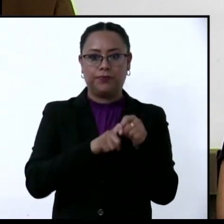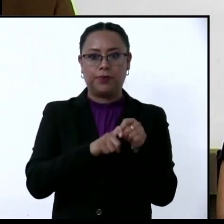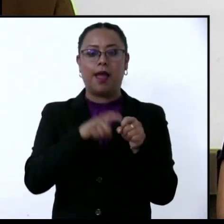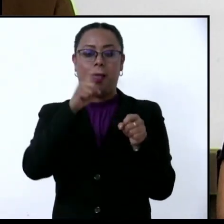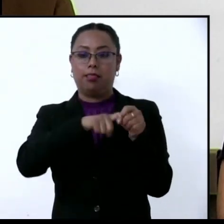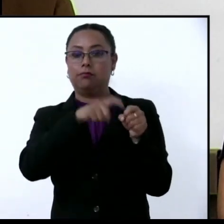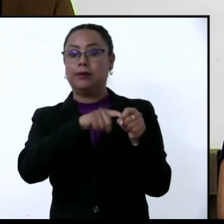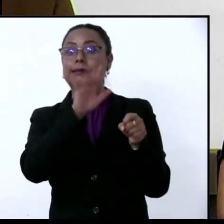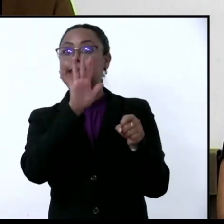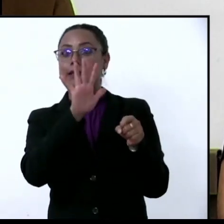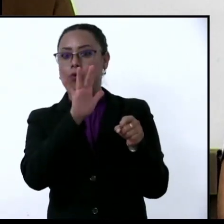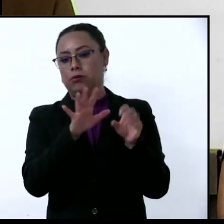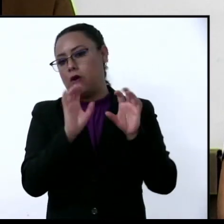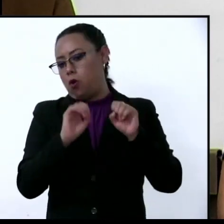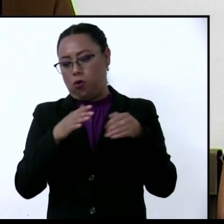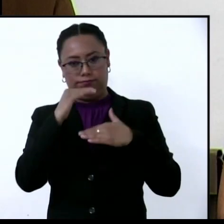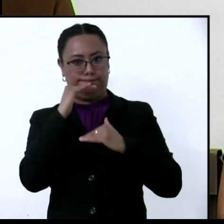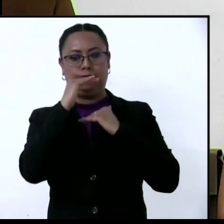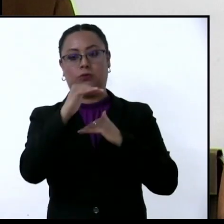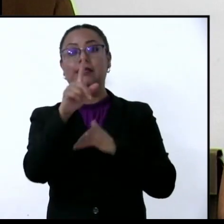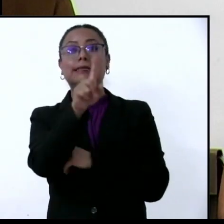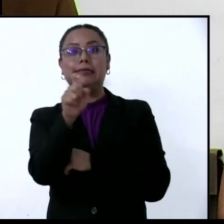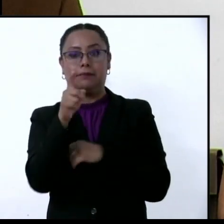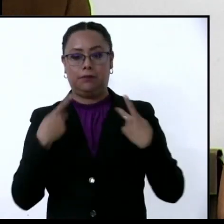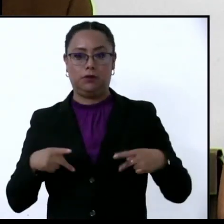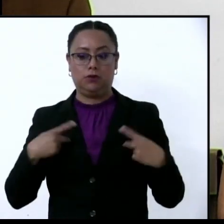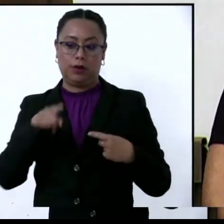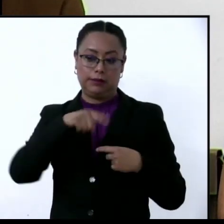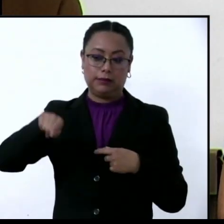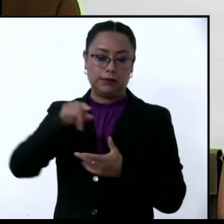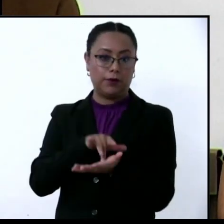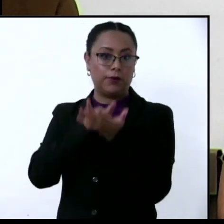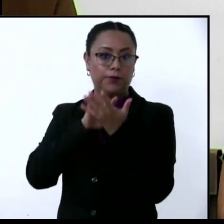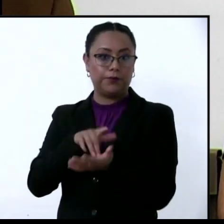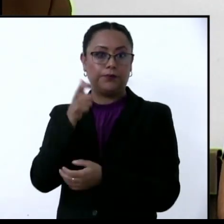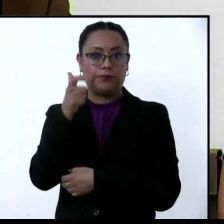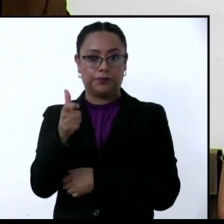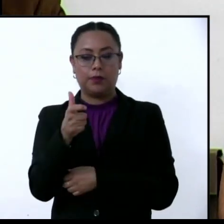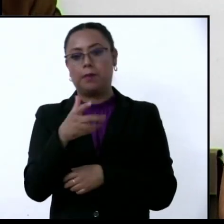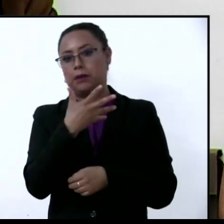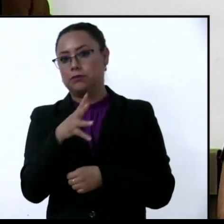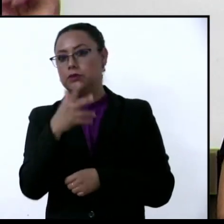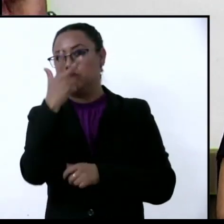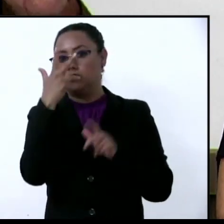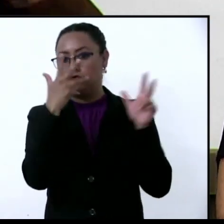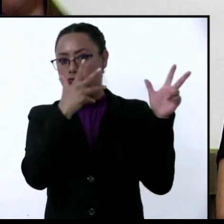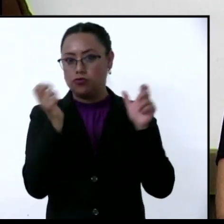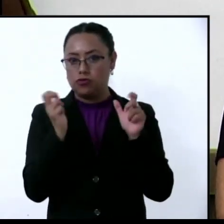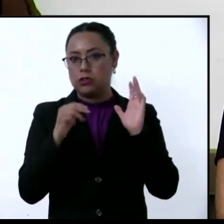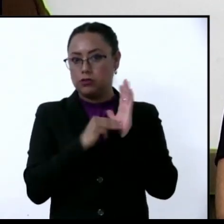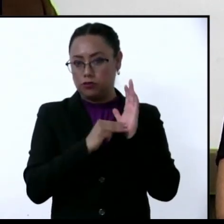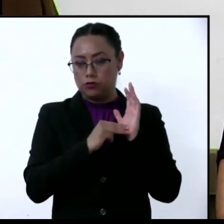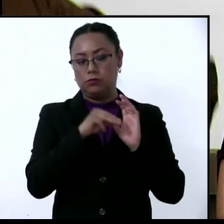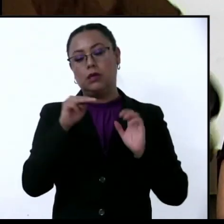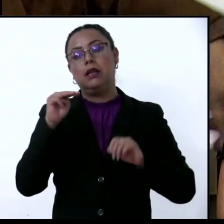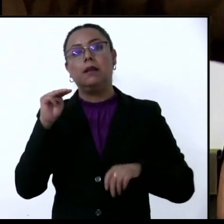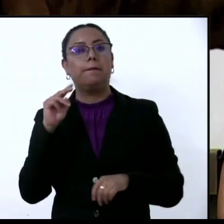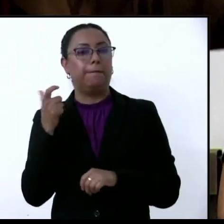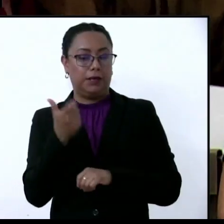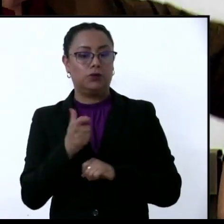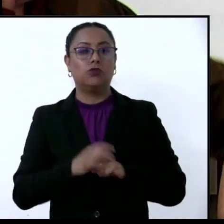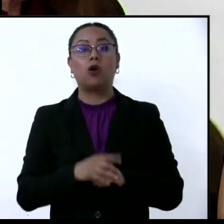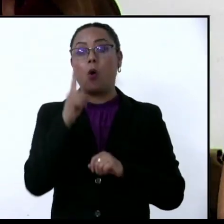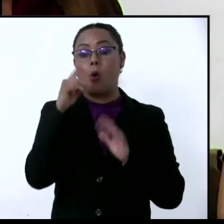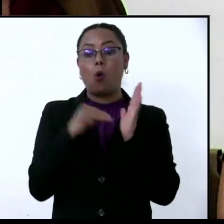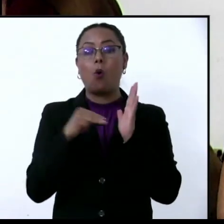personas o máximo 100 personas y reciben apoyos económicos que van desde los 800 mil pesos hasta 1 millón 600 mil pesos.